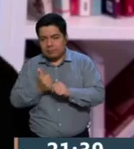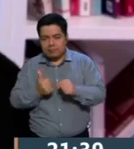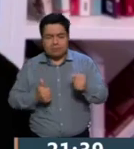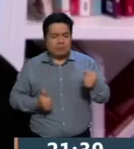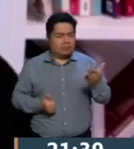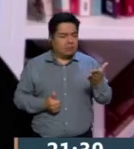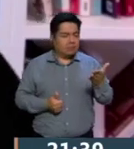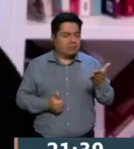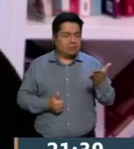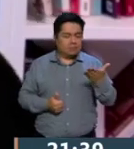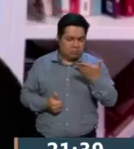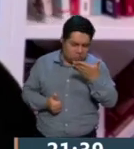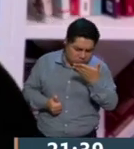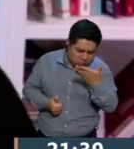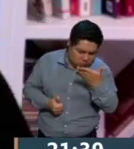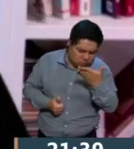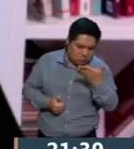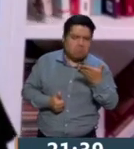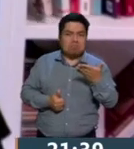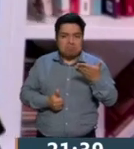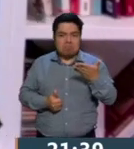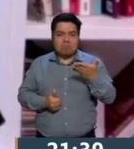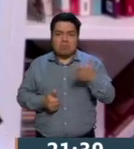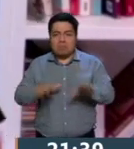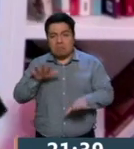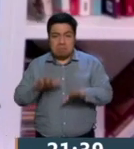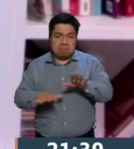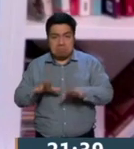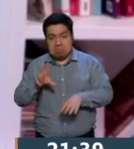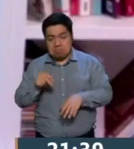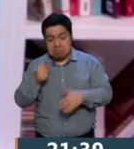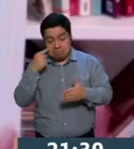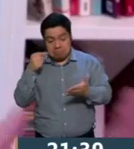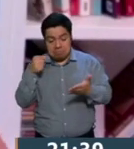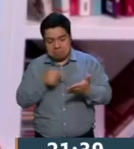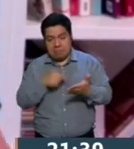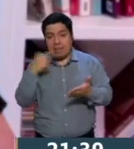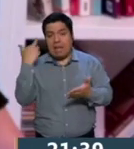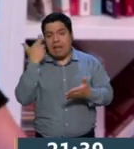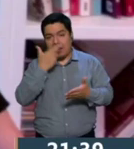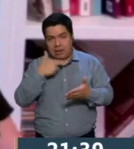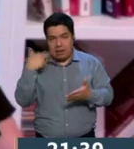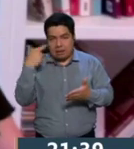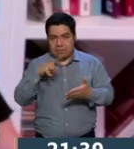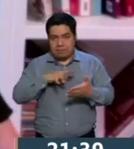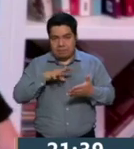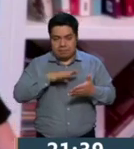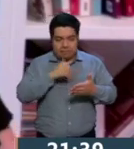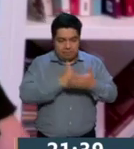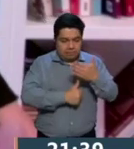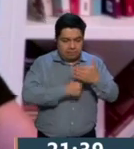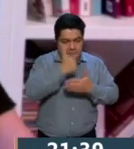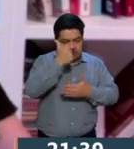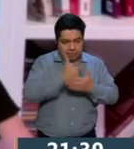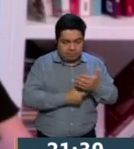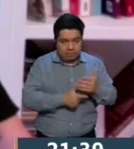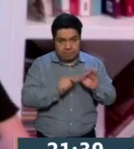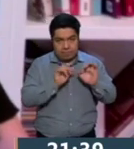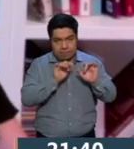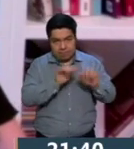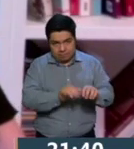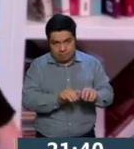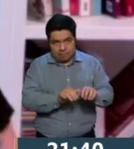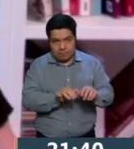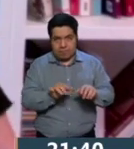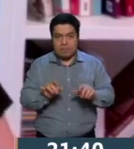siga estando, bueno, la verdad es que muchos ni corroboramos, ¿eh? Tendría que corroborar que estoy en el padrón electoral y el día que vaya a